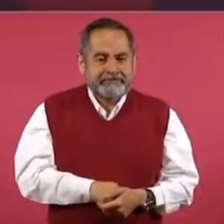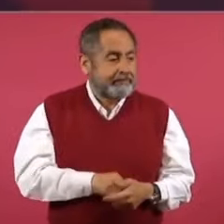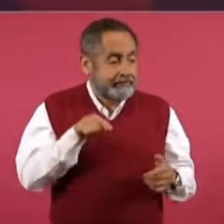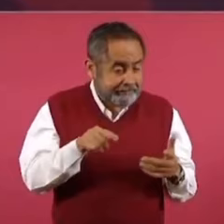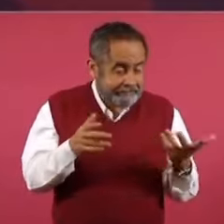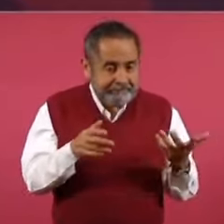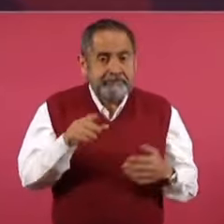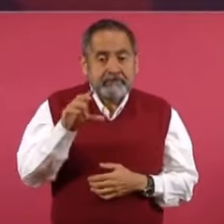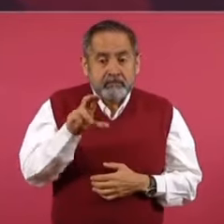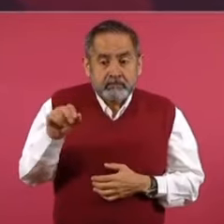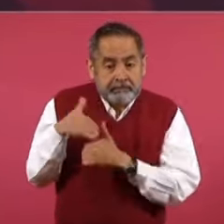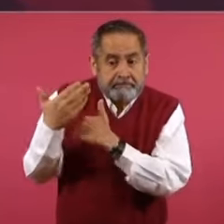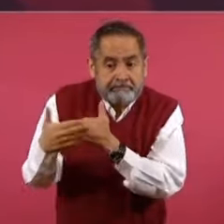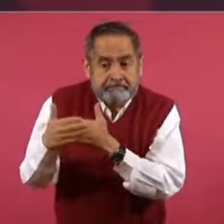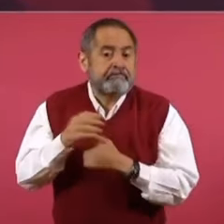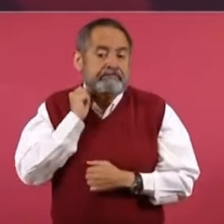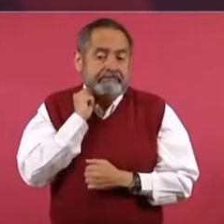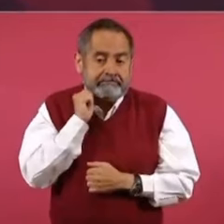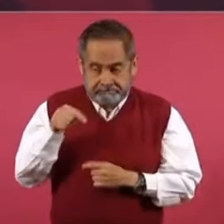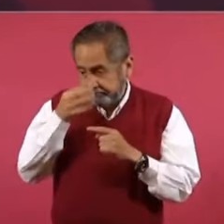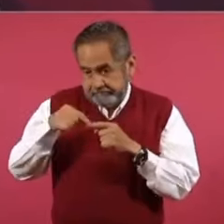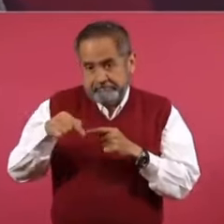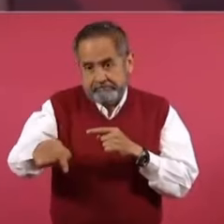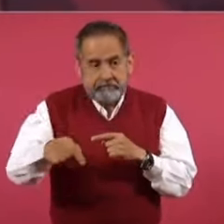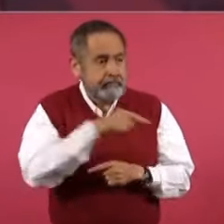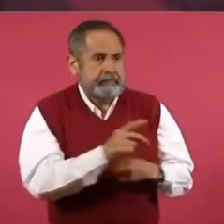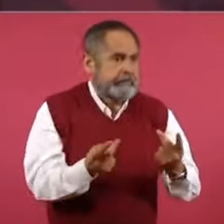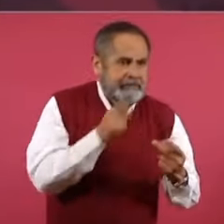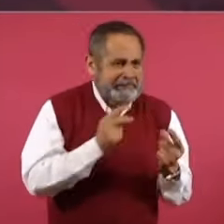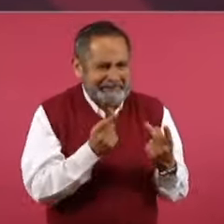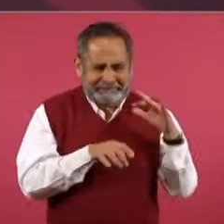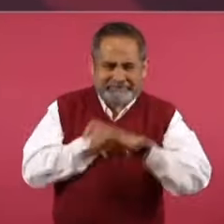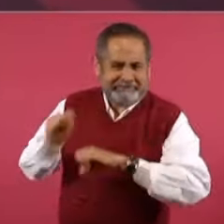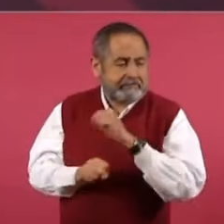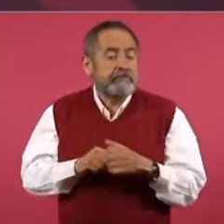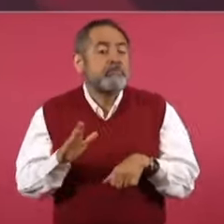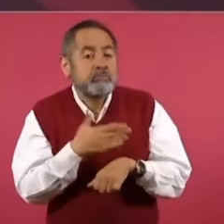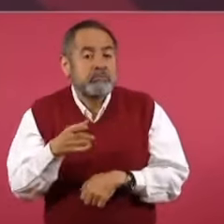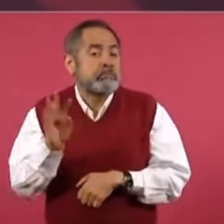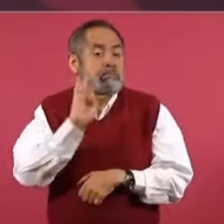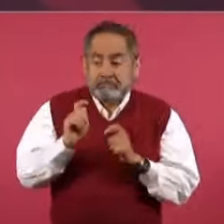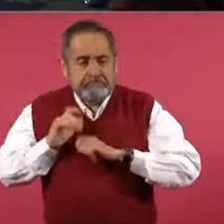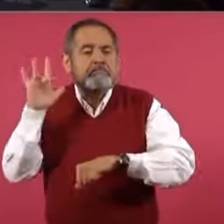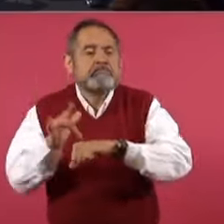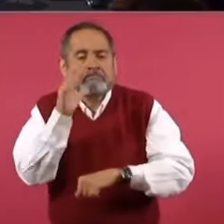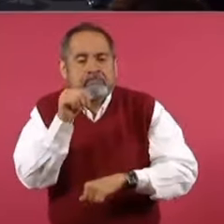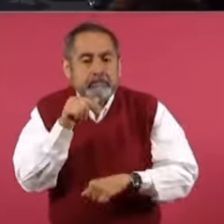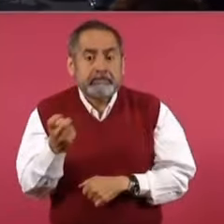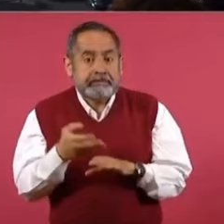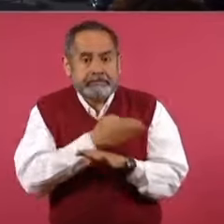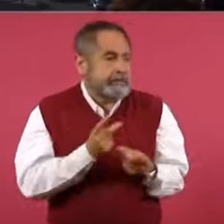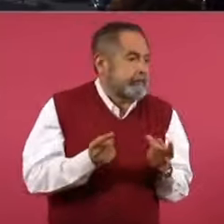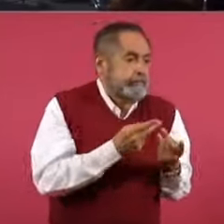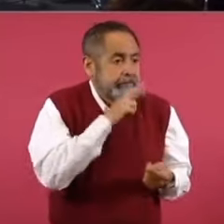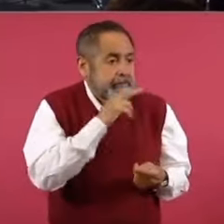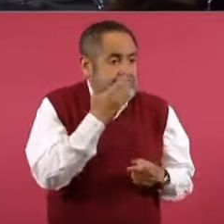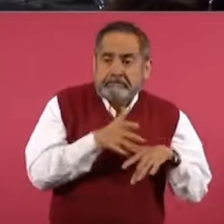Corral va a ser senador, pues apresuran a